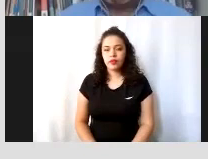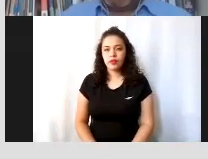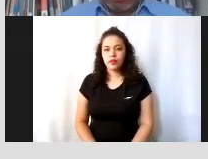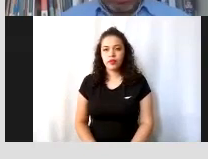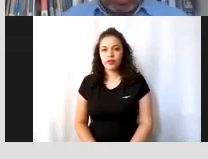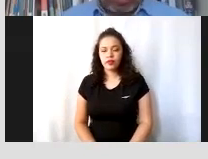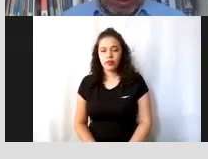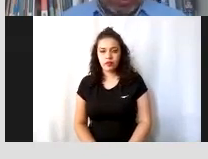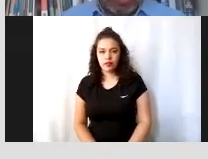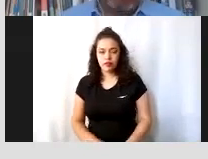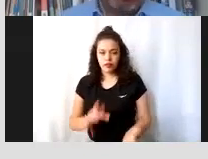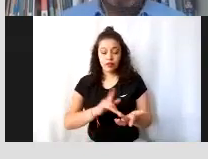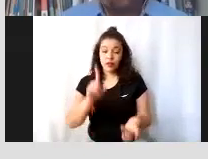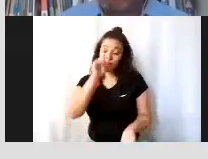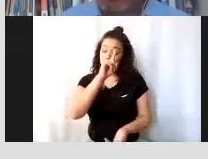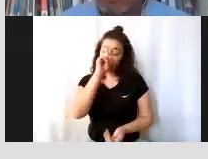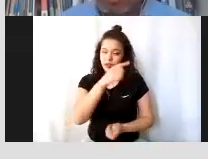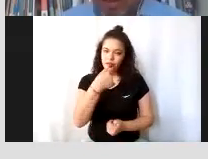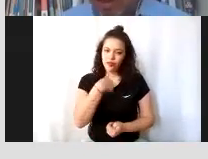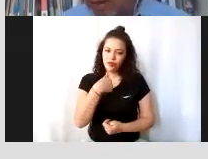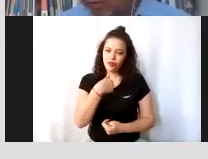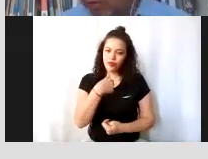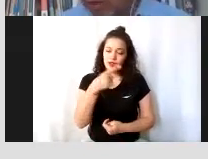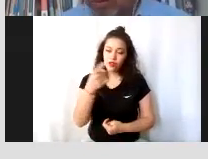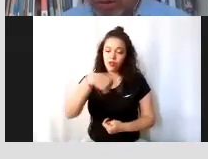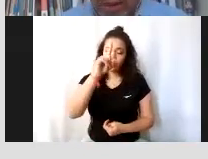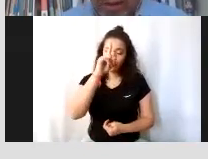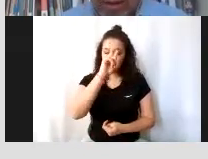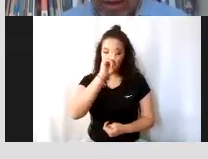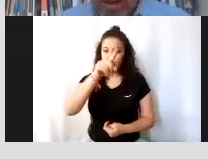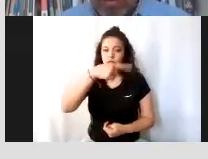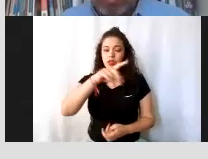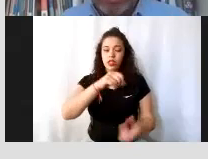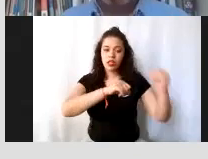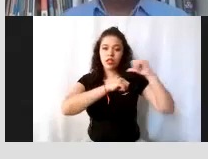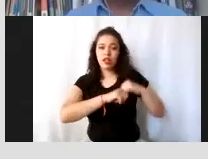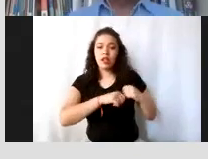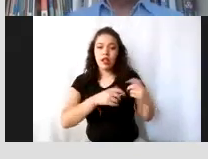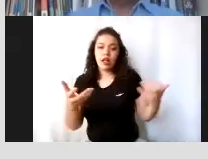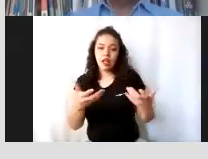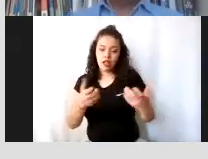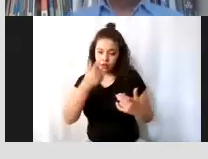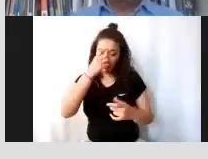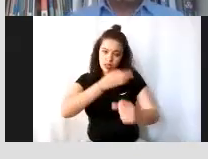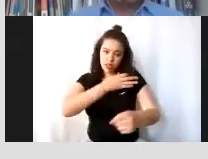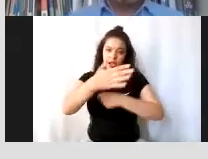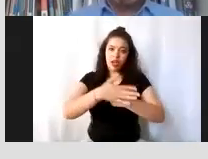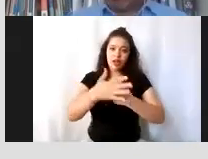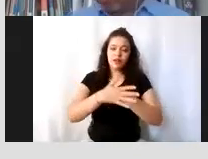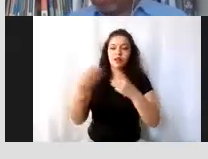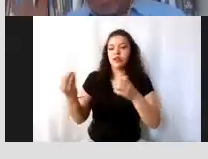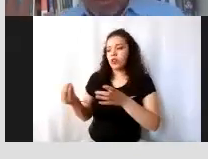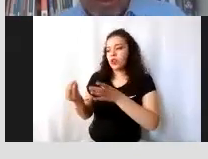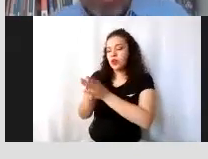Sí, entonces es una recomendación que pueden ustedes hacer a sus autoridades, publicar su aviso de privacidad